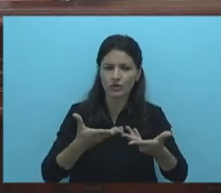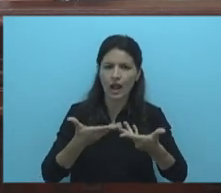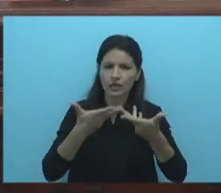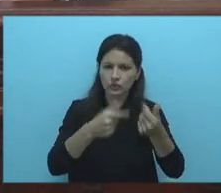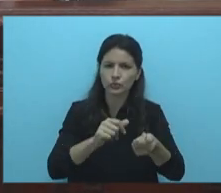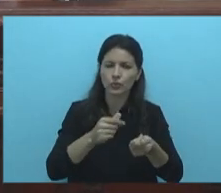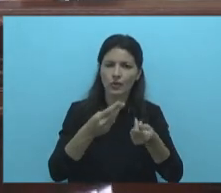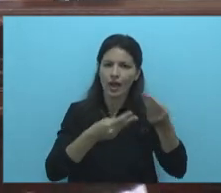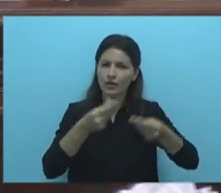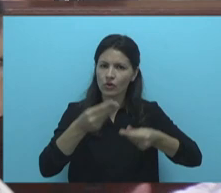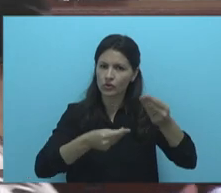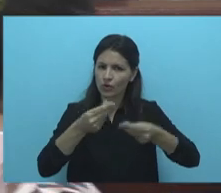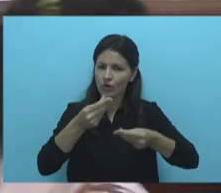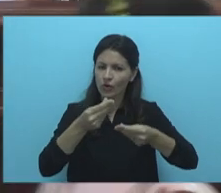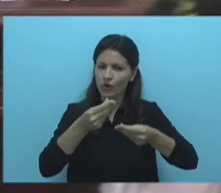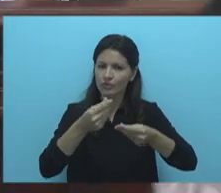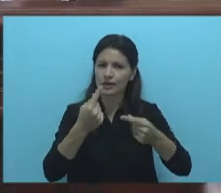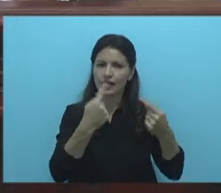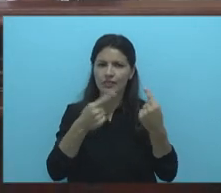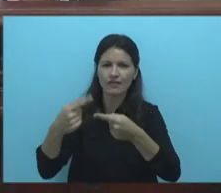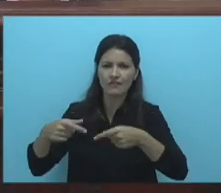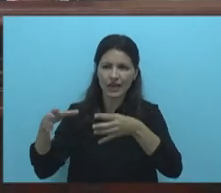las ONG del territorio provincial.